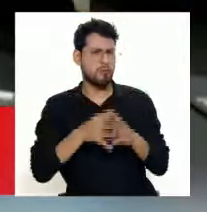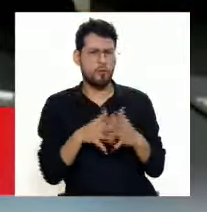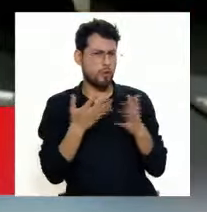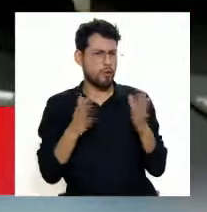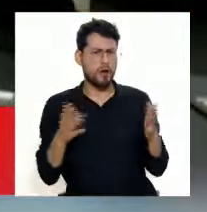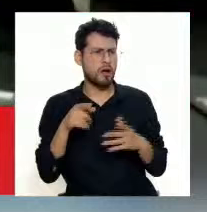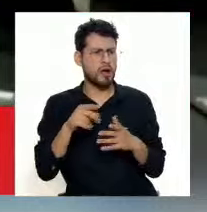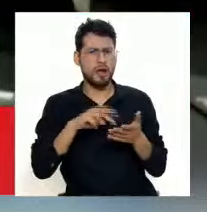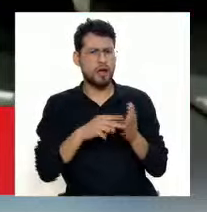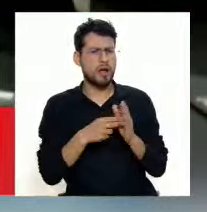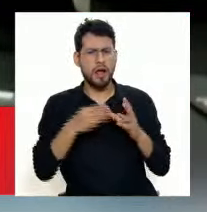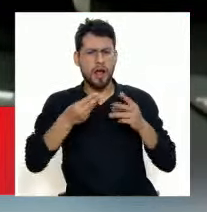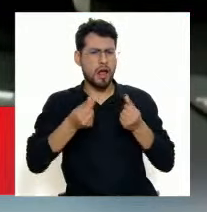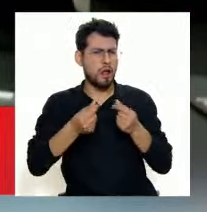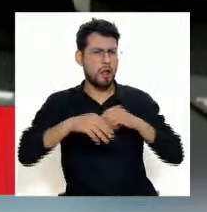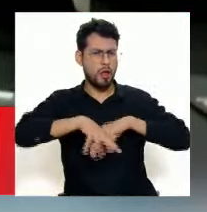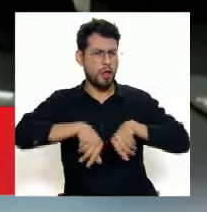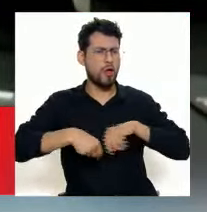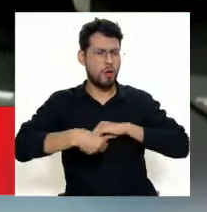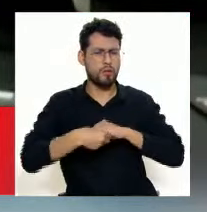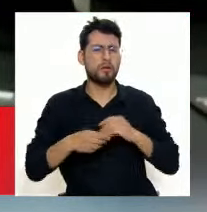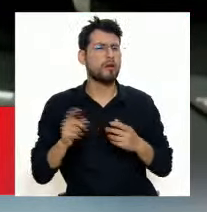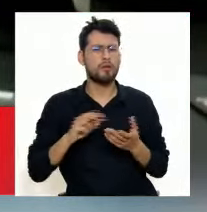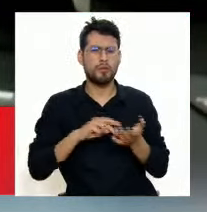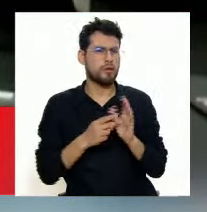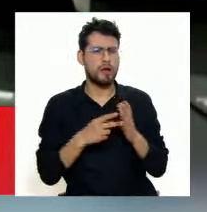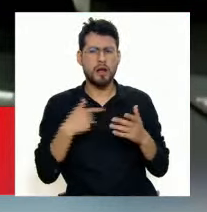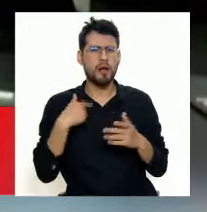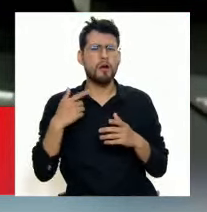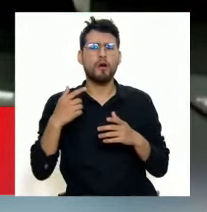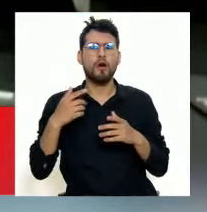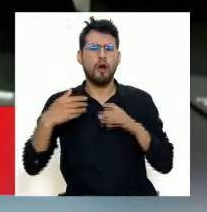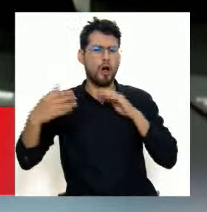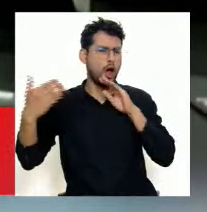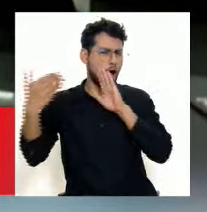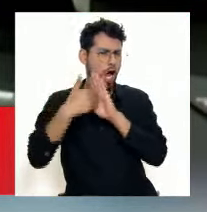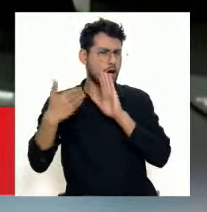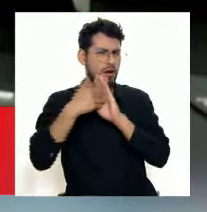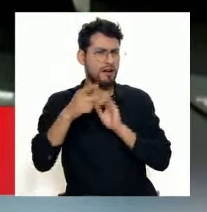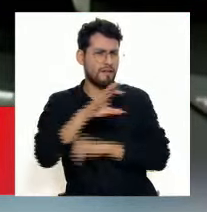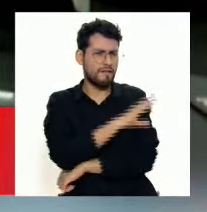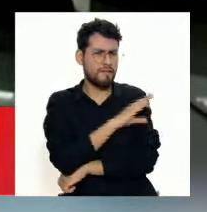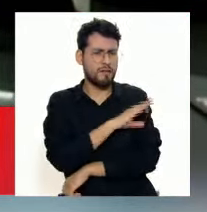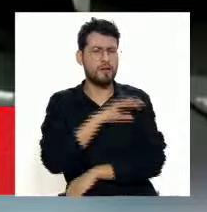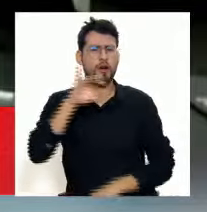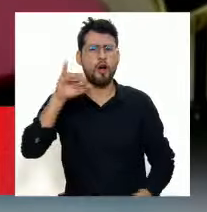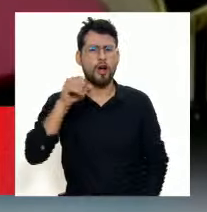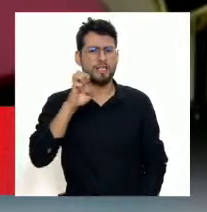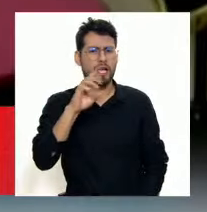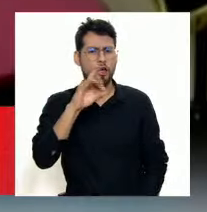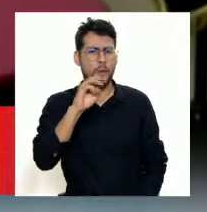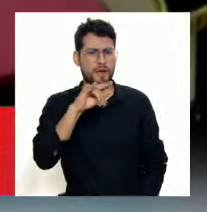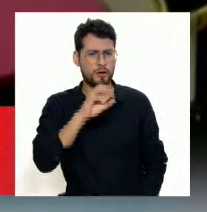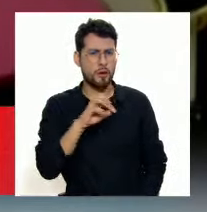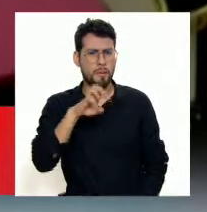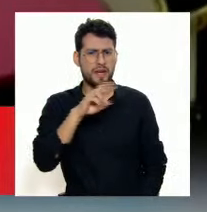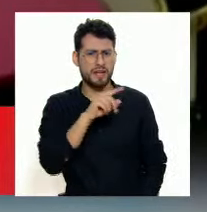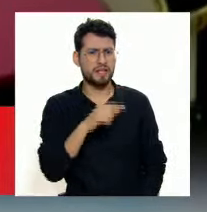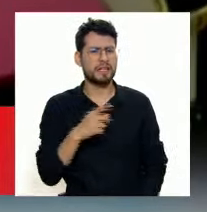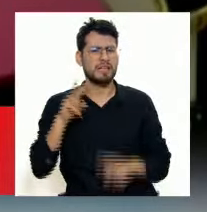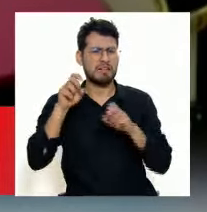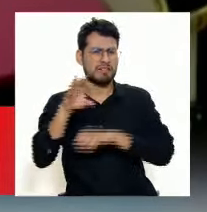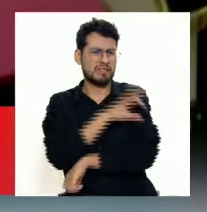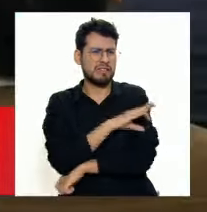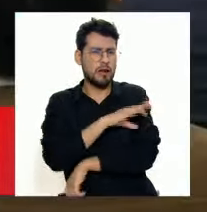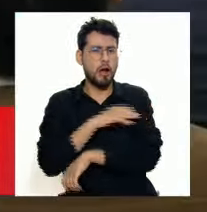existe lavado de activos y denunció una persecución política en su contra de parte del fiscal José Domingo Pérez. Acusó al fiscal de